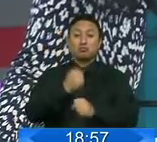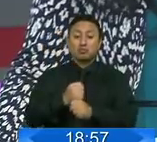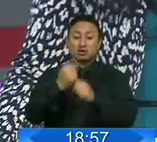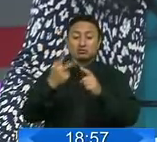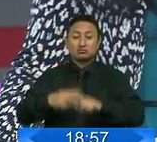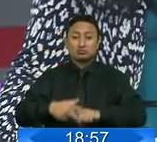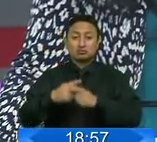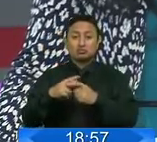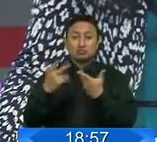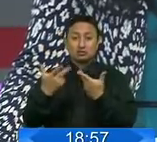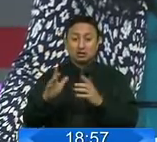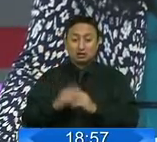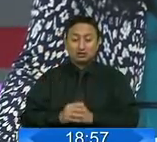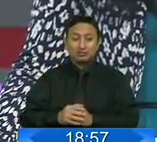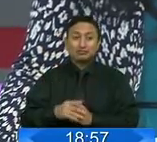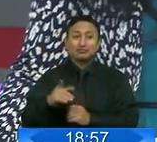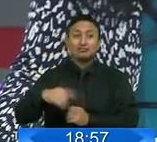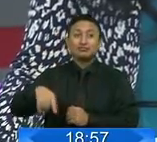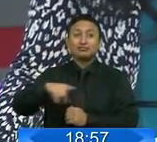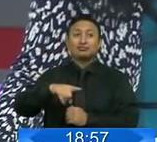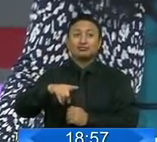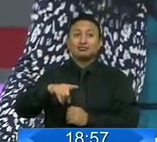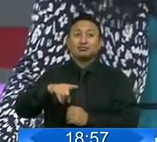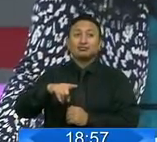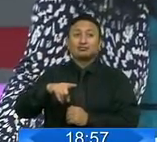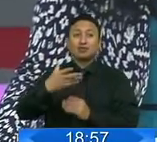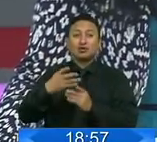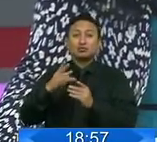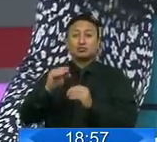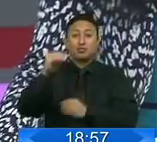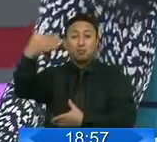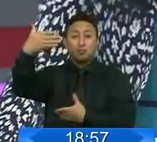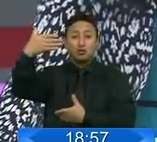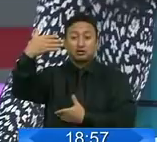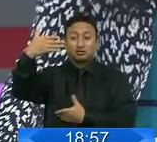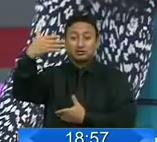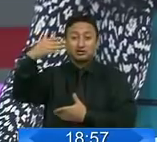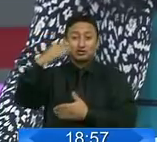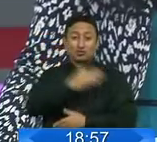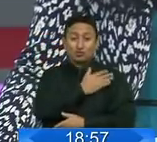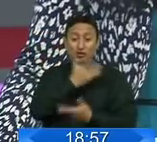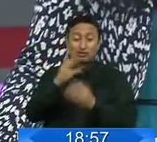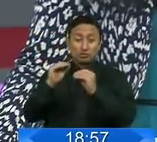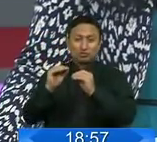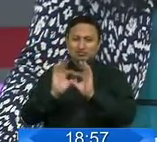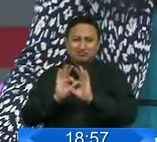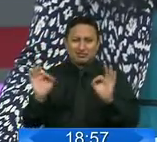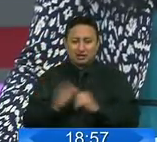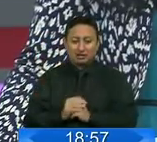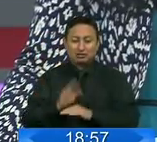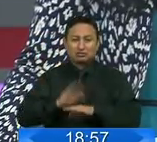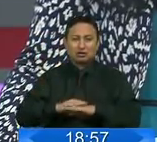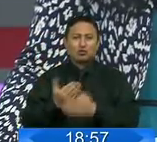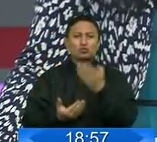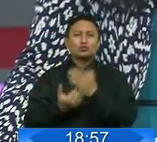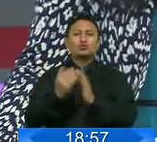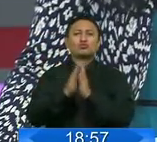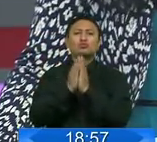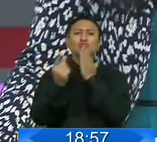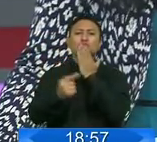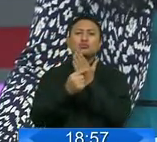el desmontaje del adoctrinamiento político académico con la impresión de nuevos textos que entrega el